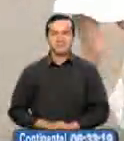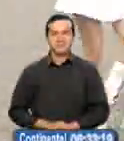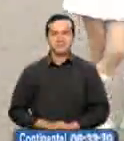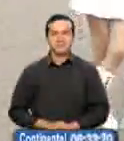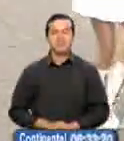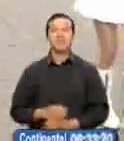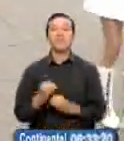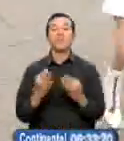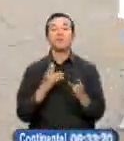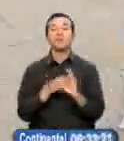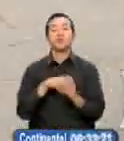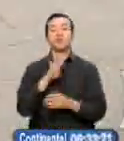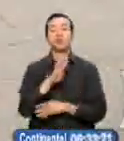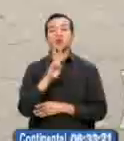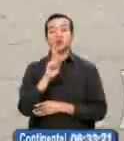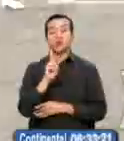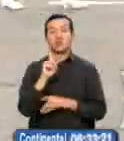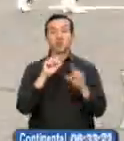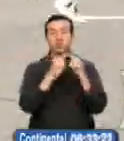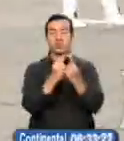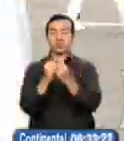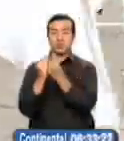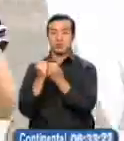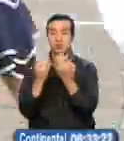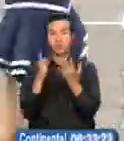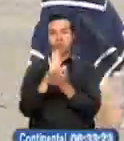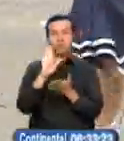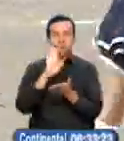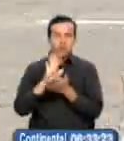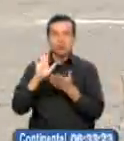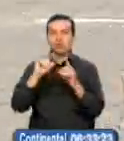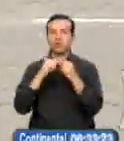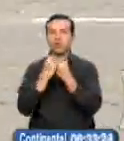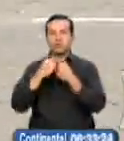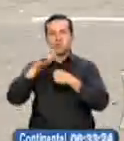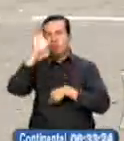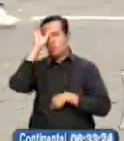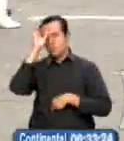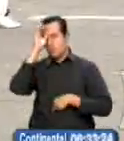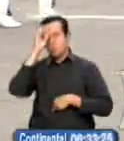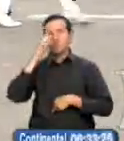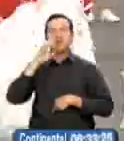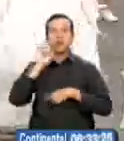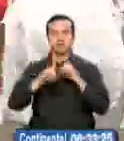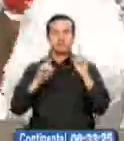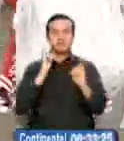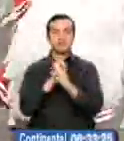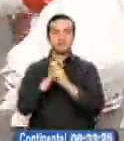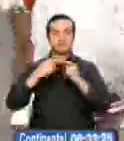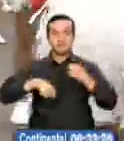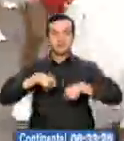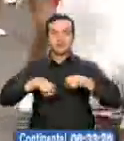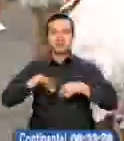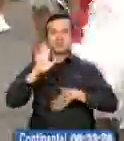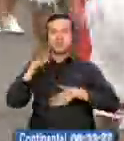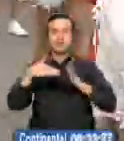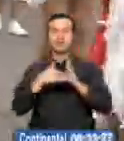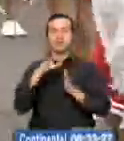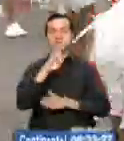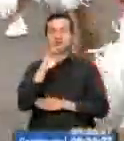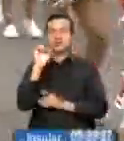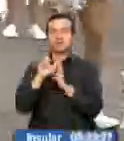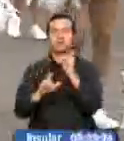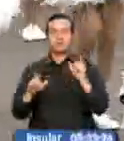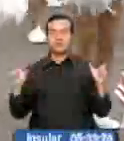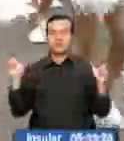En total participaron 41 agrupaciones entre colegios, gestores culturales y bandas institucionales. 5.700 personas